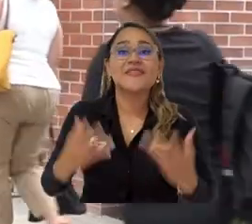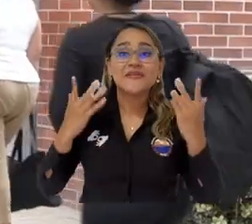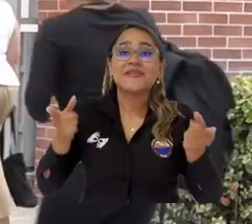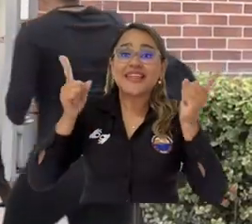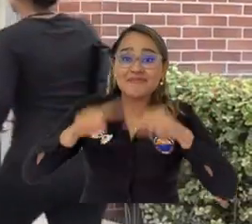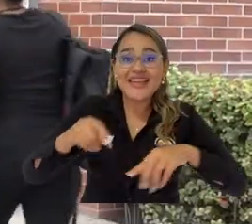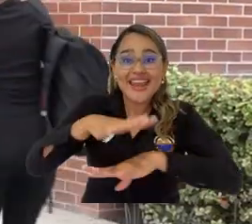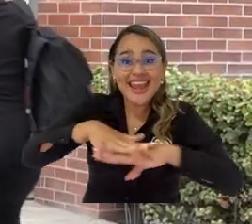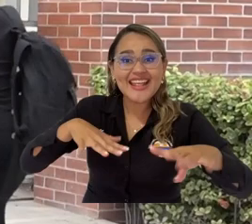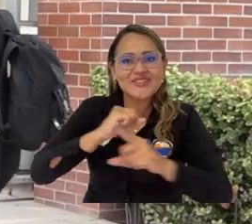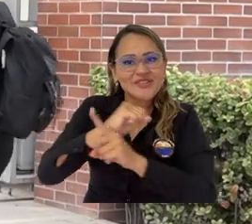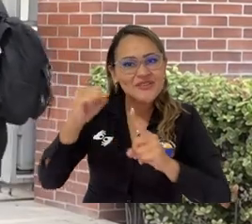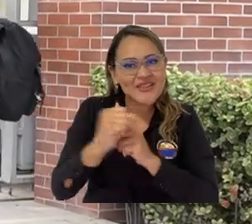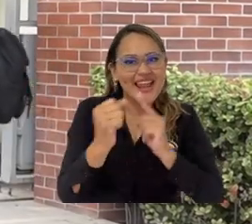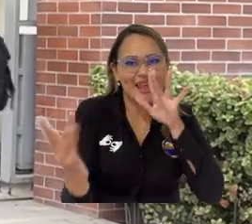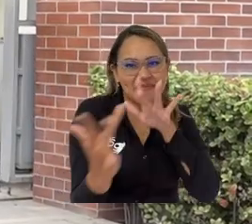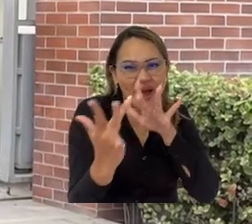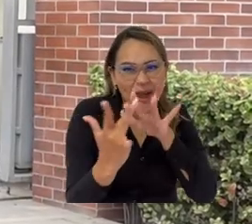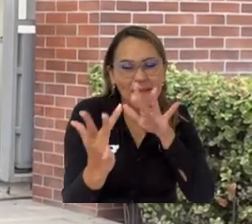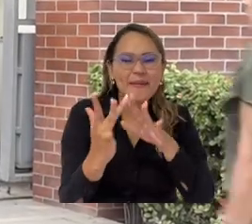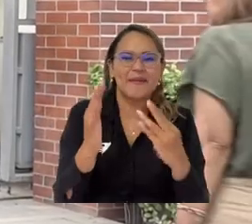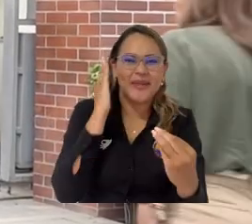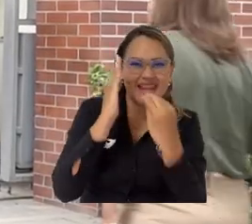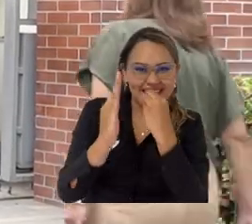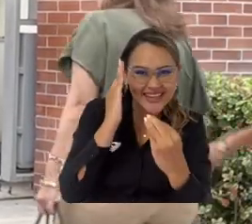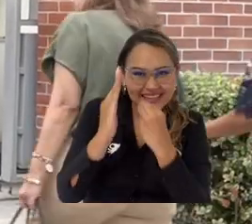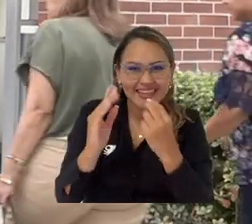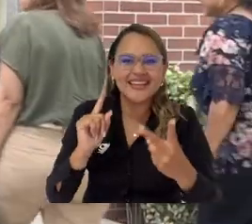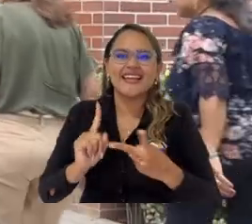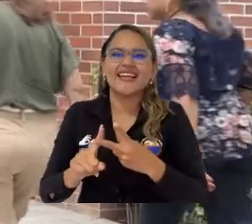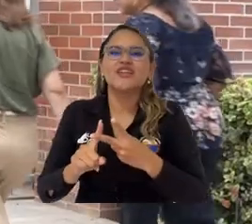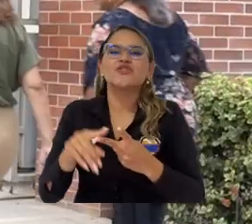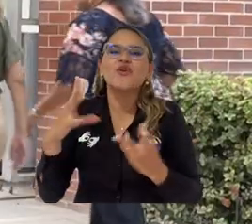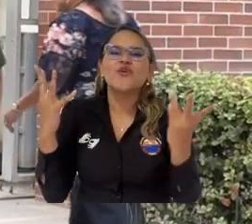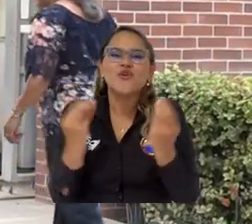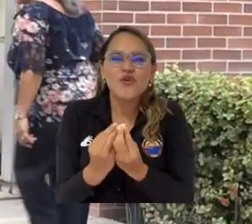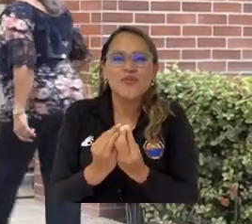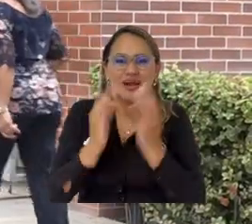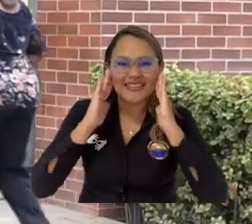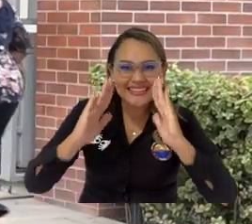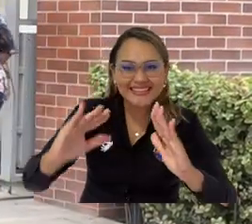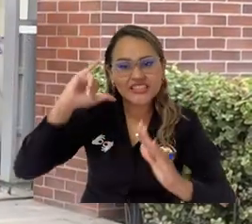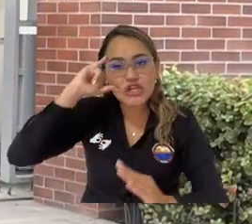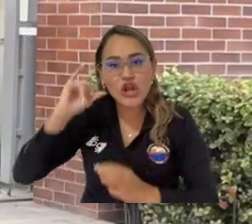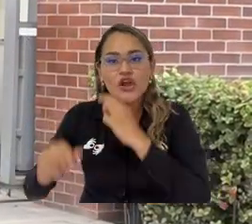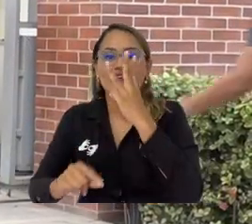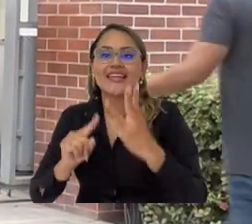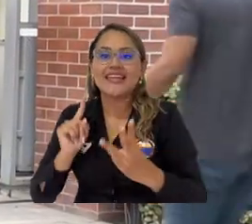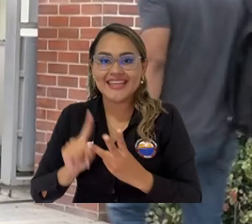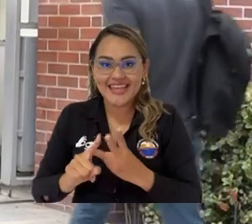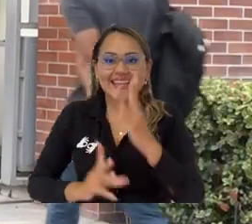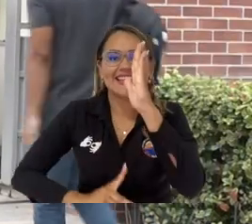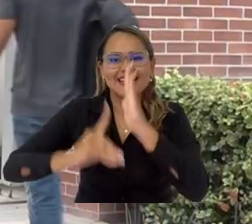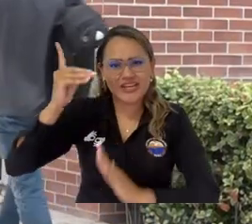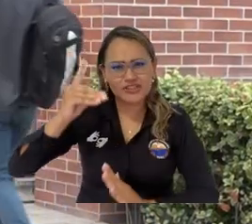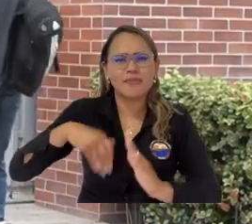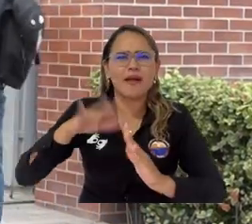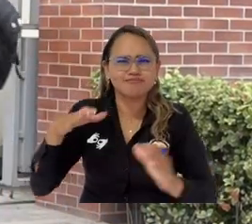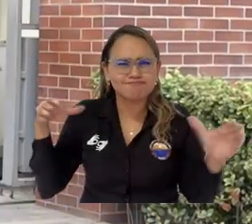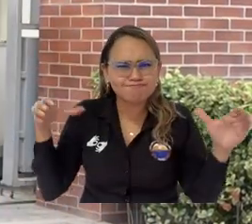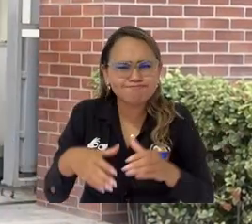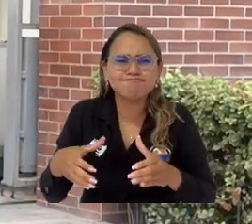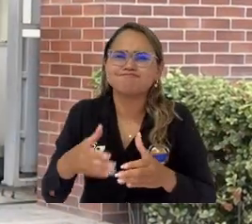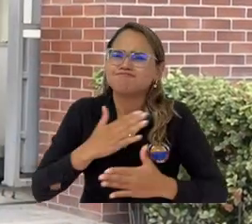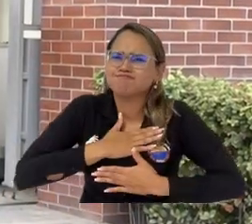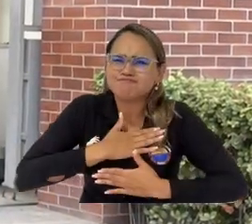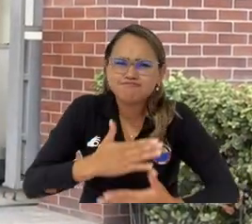uno de ustedes a que estén conectados en las redes sociales, a que estén atentos de Bienestar Universitario, del Programa de Atención Psicológica y la Dirección de